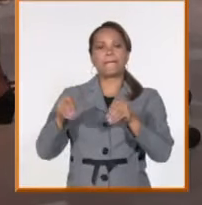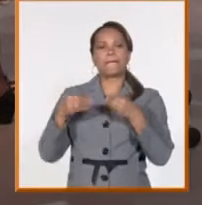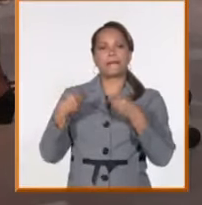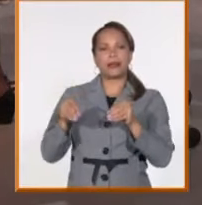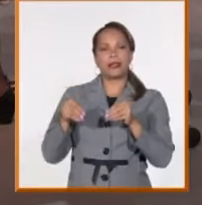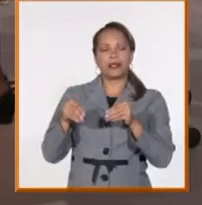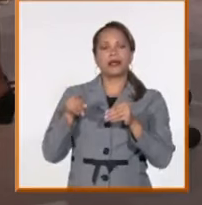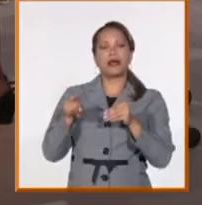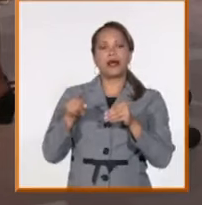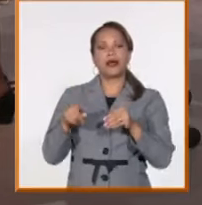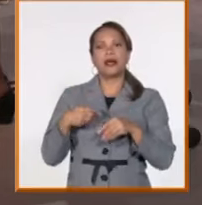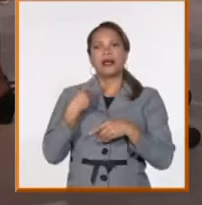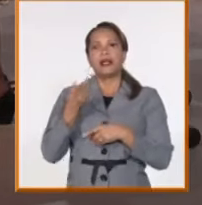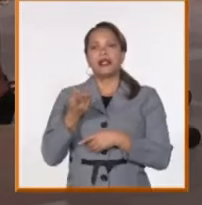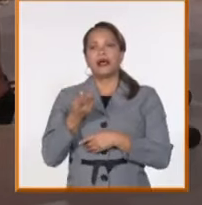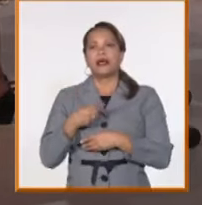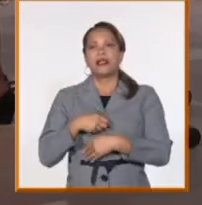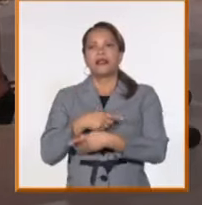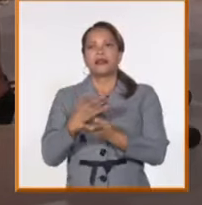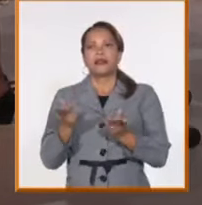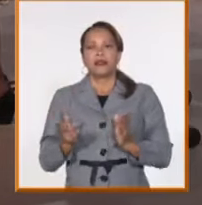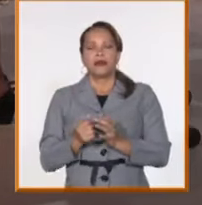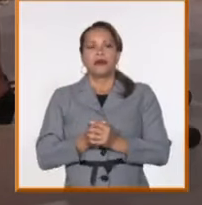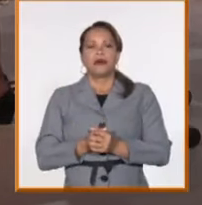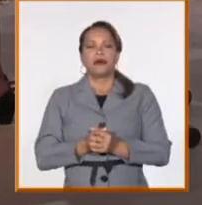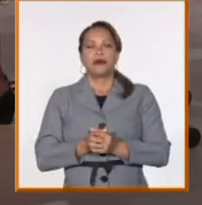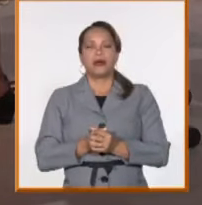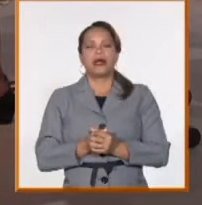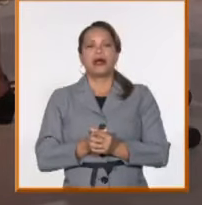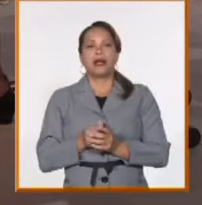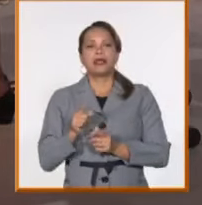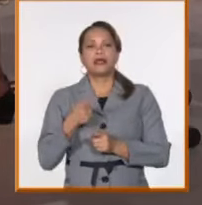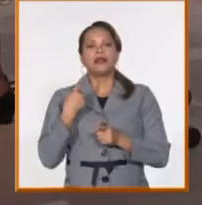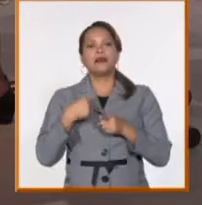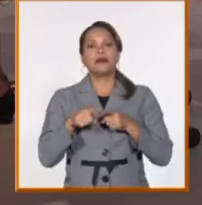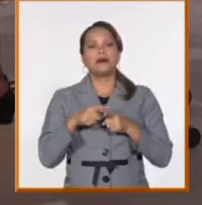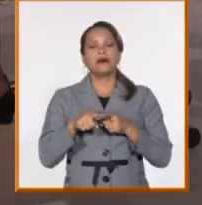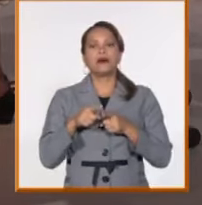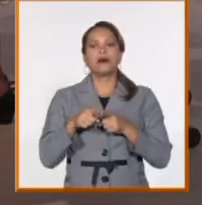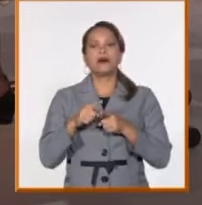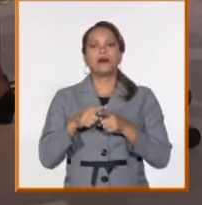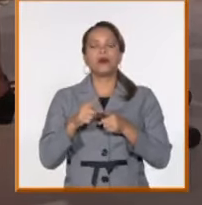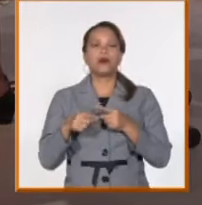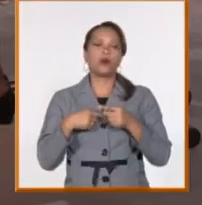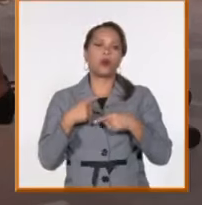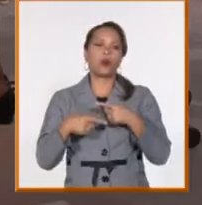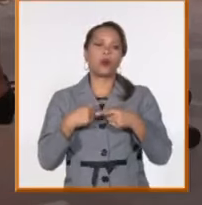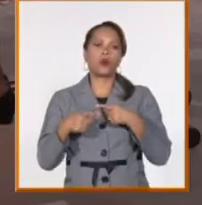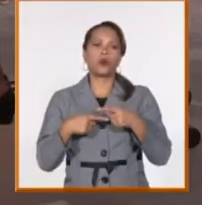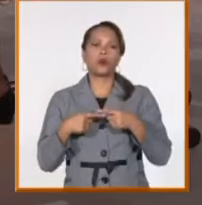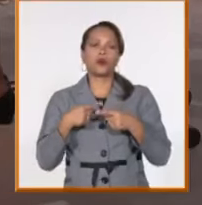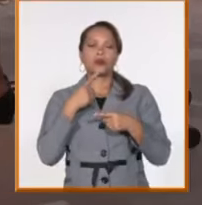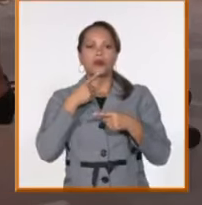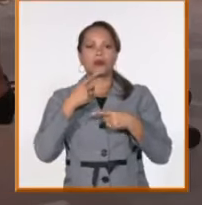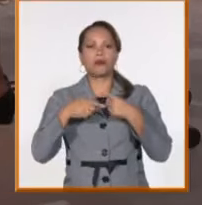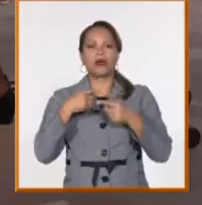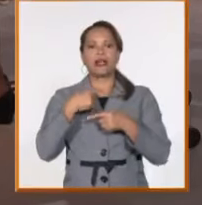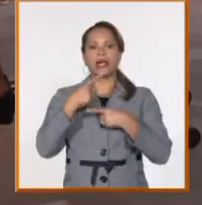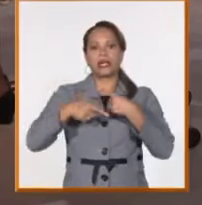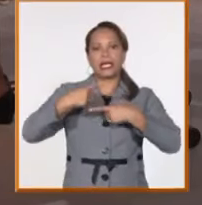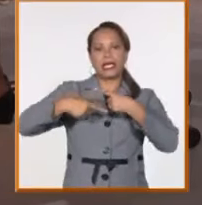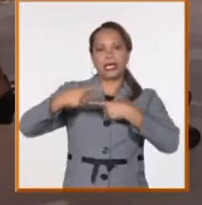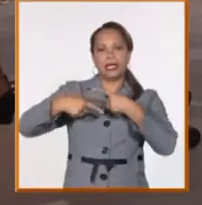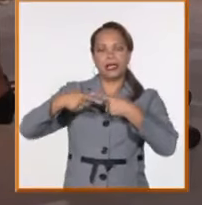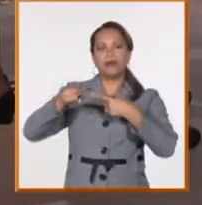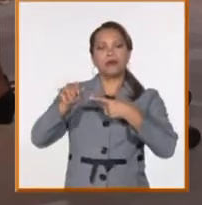todo a la hilandería de giro porque de ahí mismo sacan productos plásticos y sacan los coros que se usan en la gilasa Y tenemos dedicado también